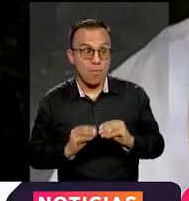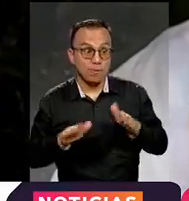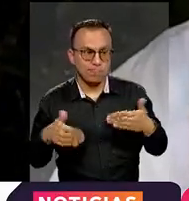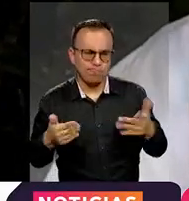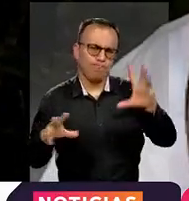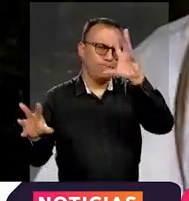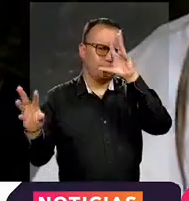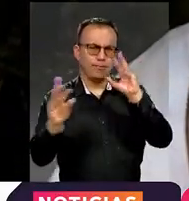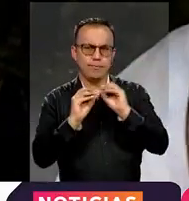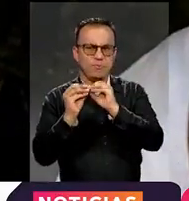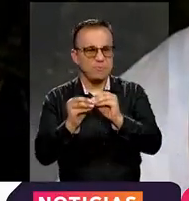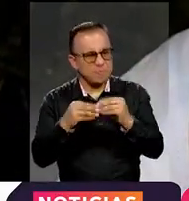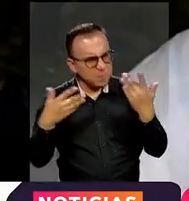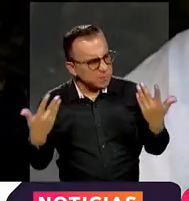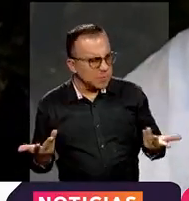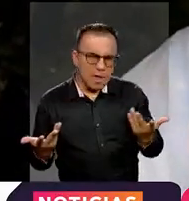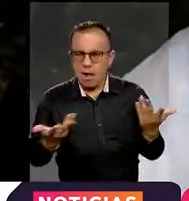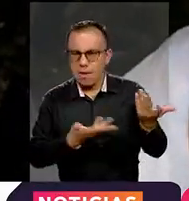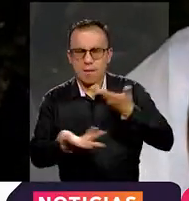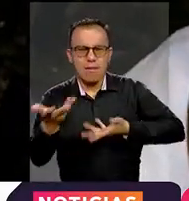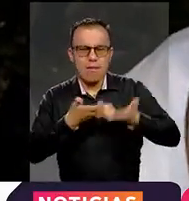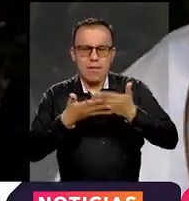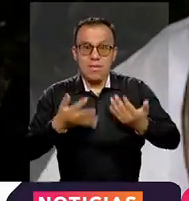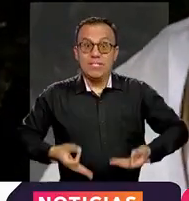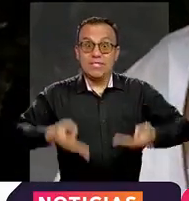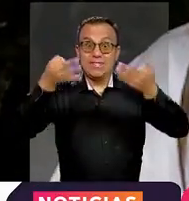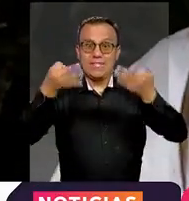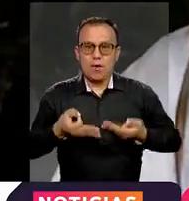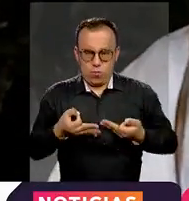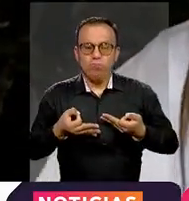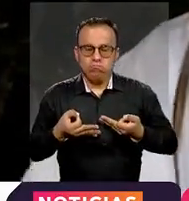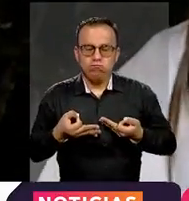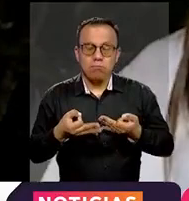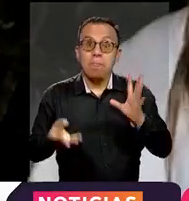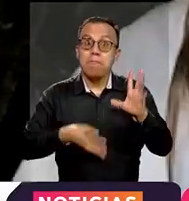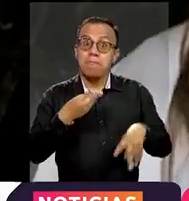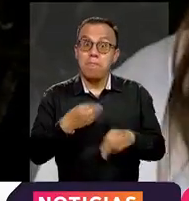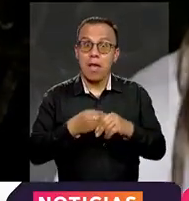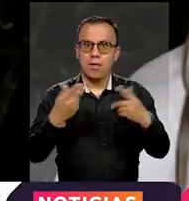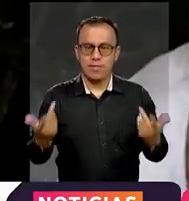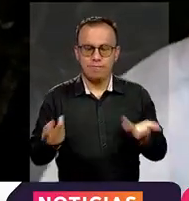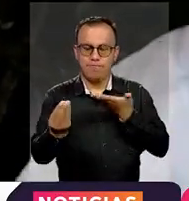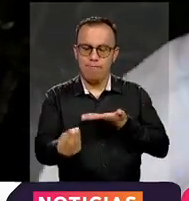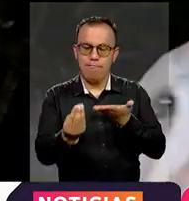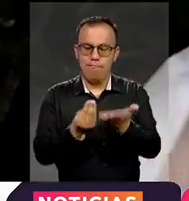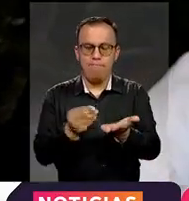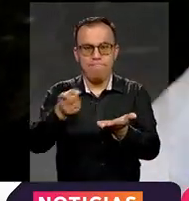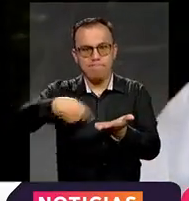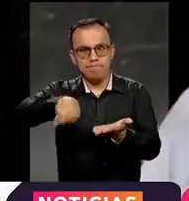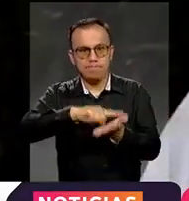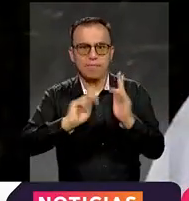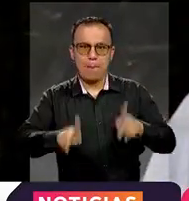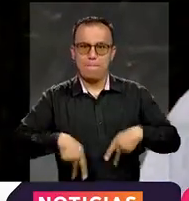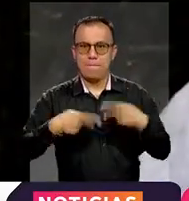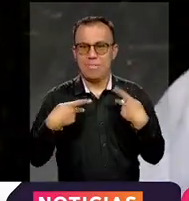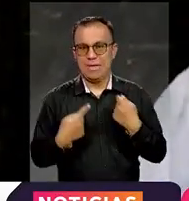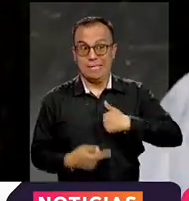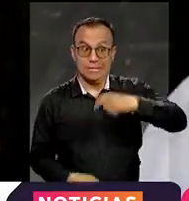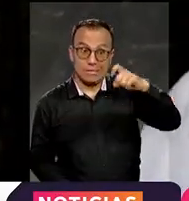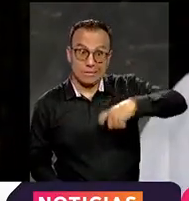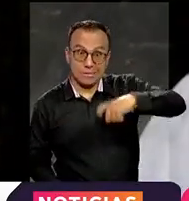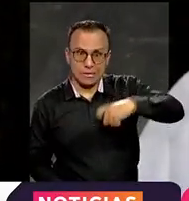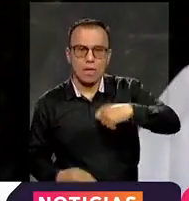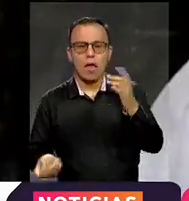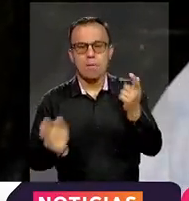a acuerdos, de generarles garantías y sobre todo de generarles condiciones de vida que necesiten,